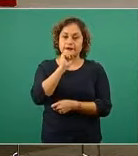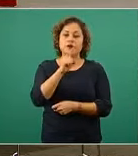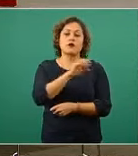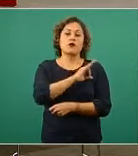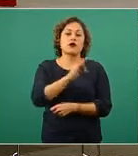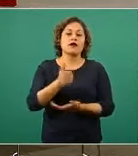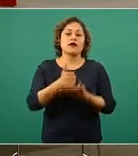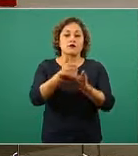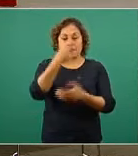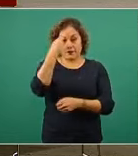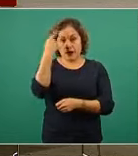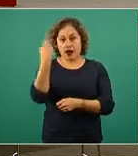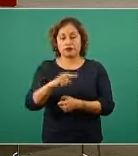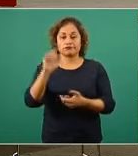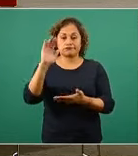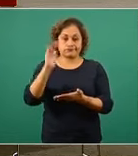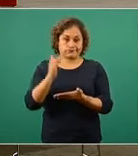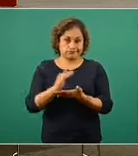permanente.